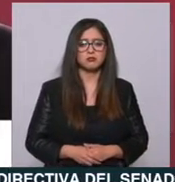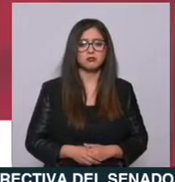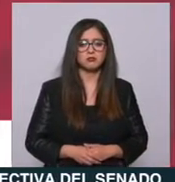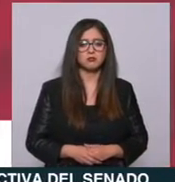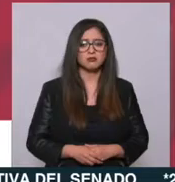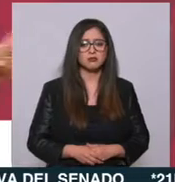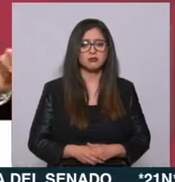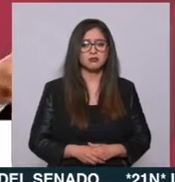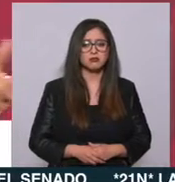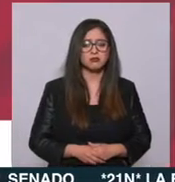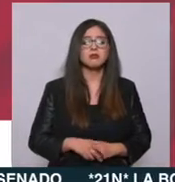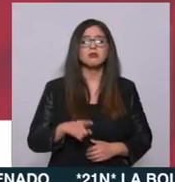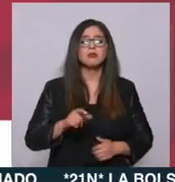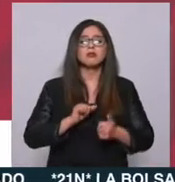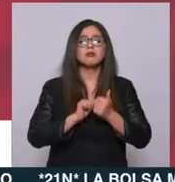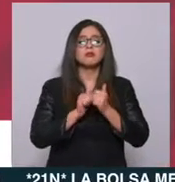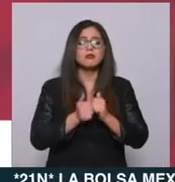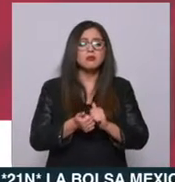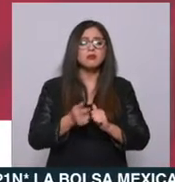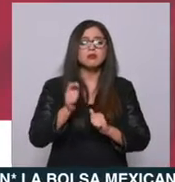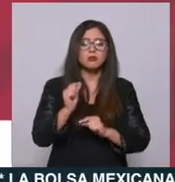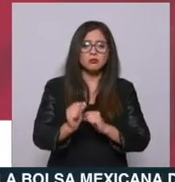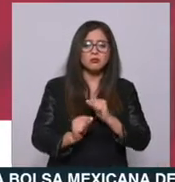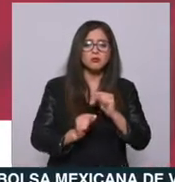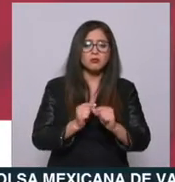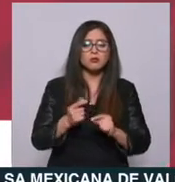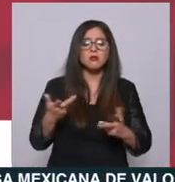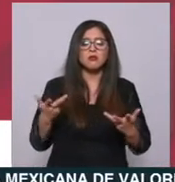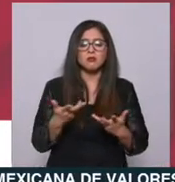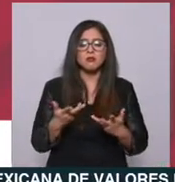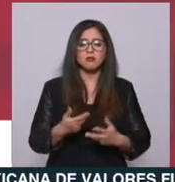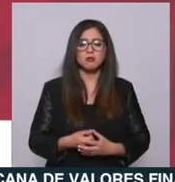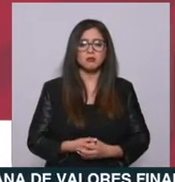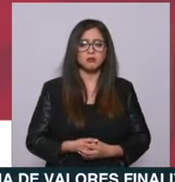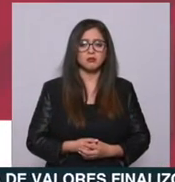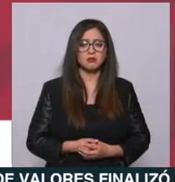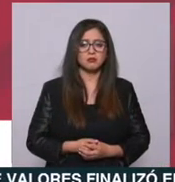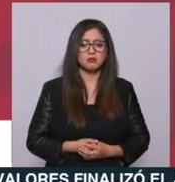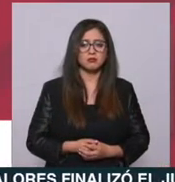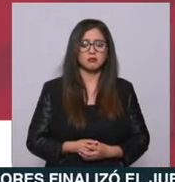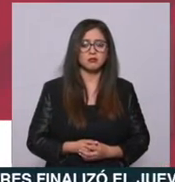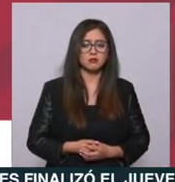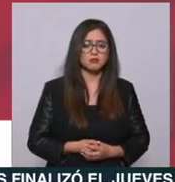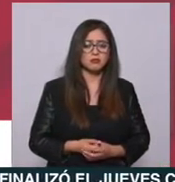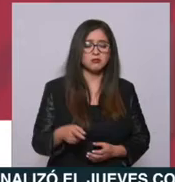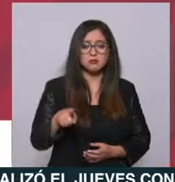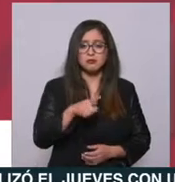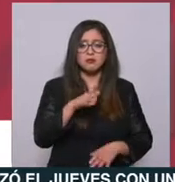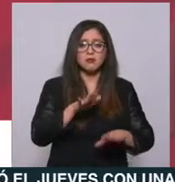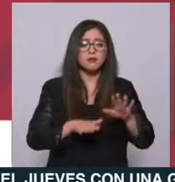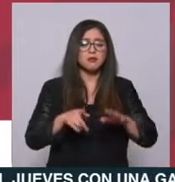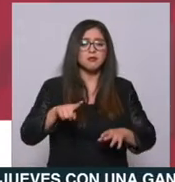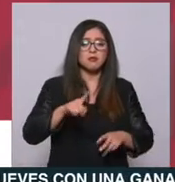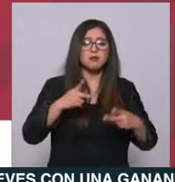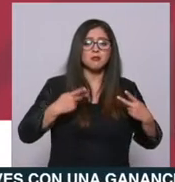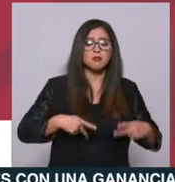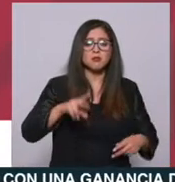hasta nos estimula cuando hay estos actos irracionales.